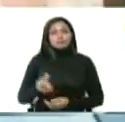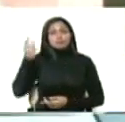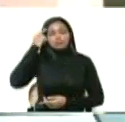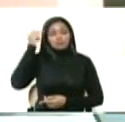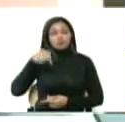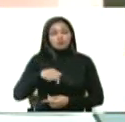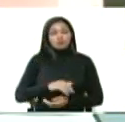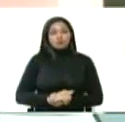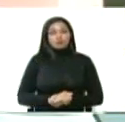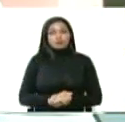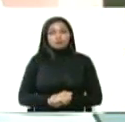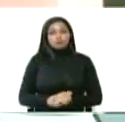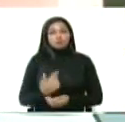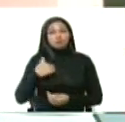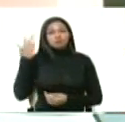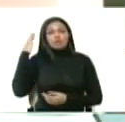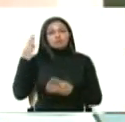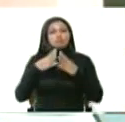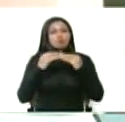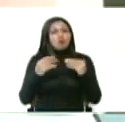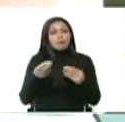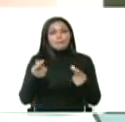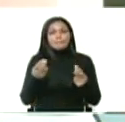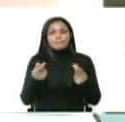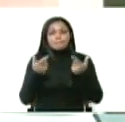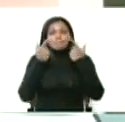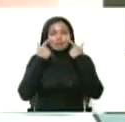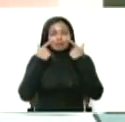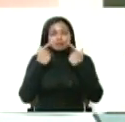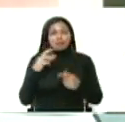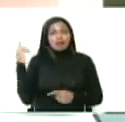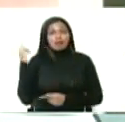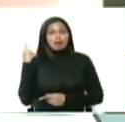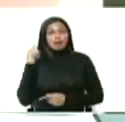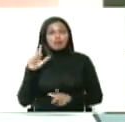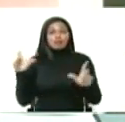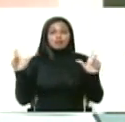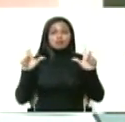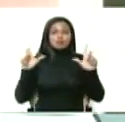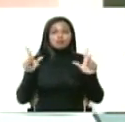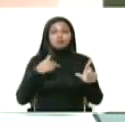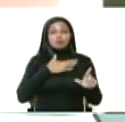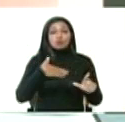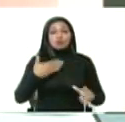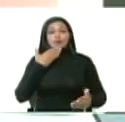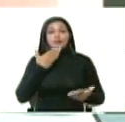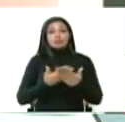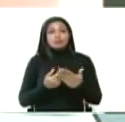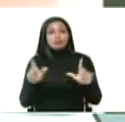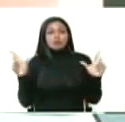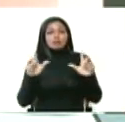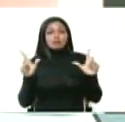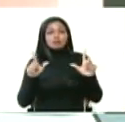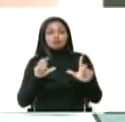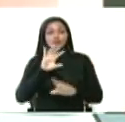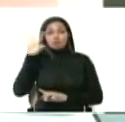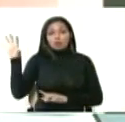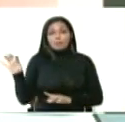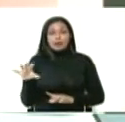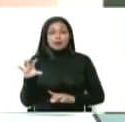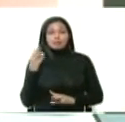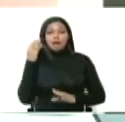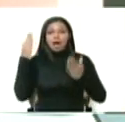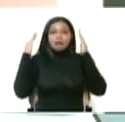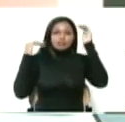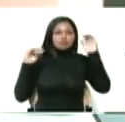están pendientes a través de la radio, la televisión. Quiero agradecer a las televisoras del país que están